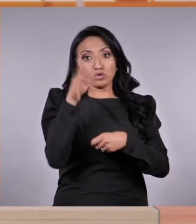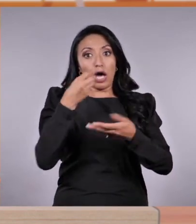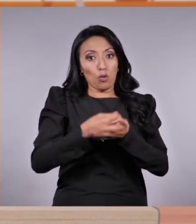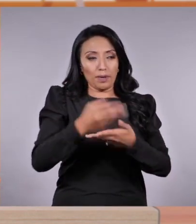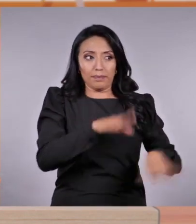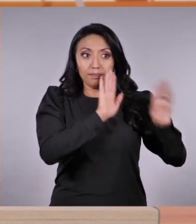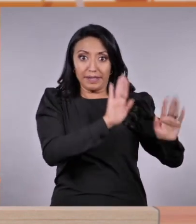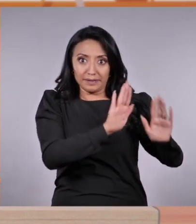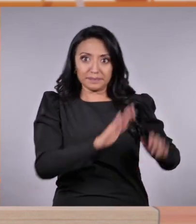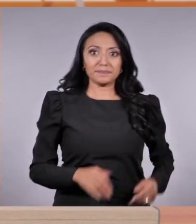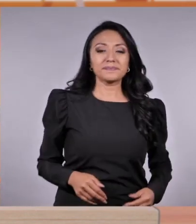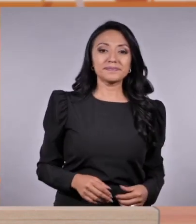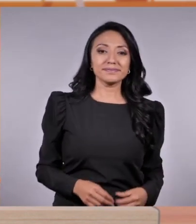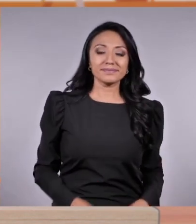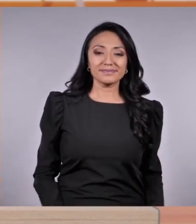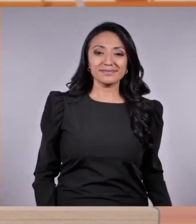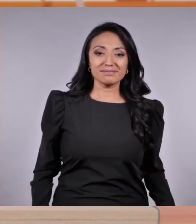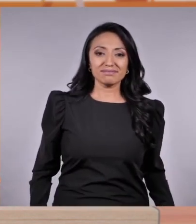¡Ya! ¡Espérate! ¡Ya regreso!